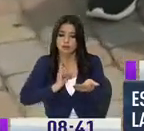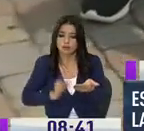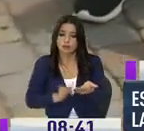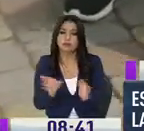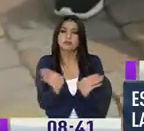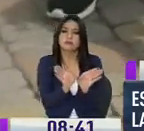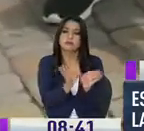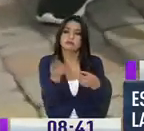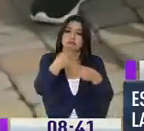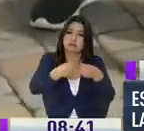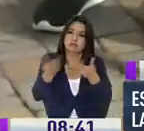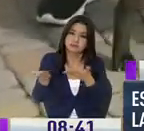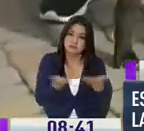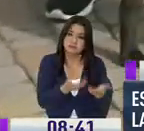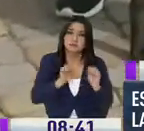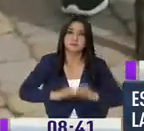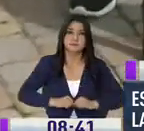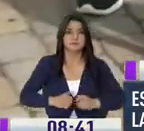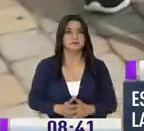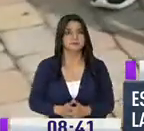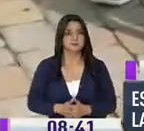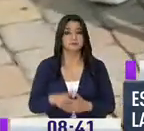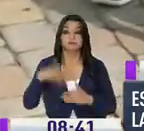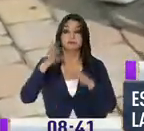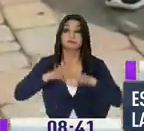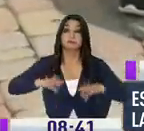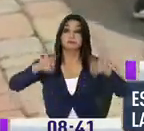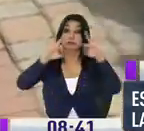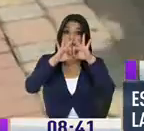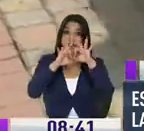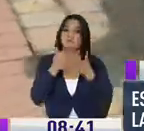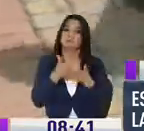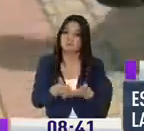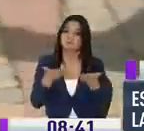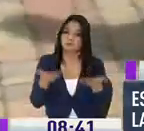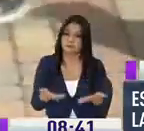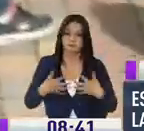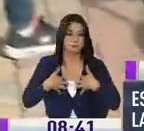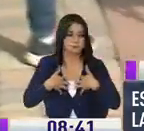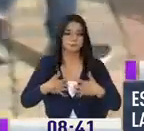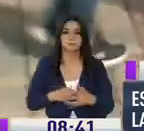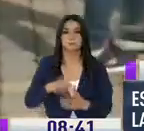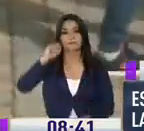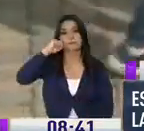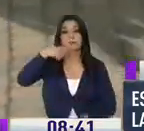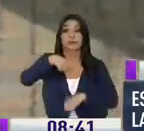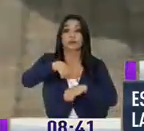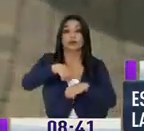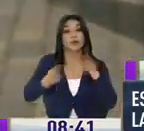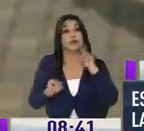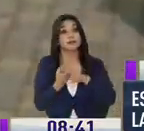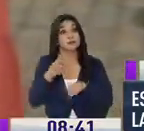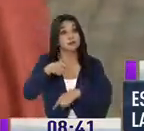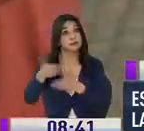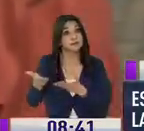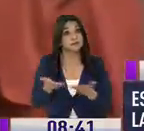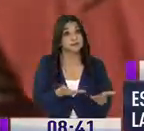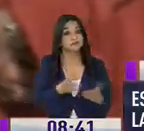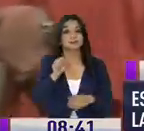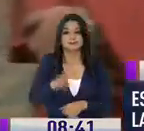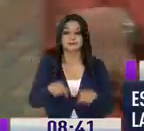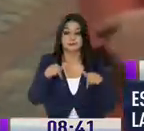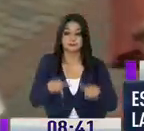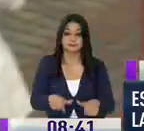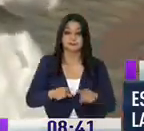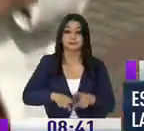de participación del evento, uh-huh. Y lo más importante, o sea, en pro del bienestar animal. Recordemos de qué horas a qué horas es este evento, por favor. Claro, este evento